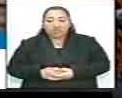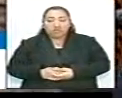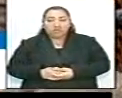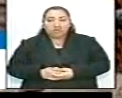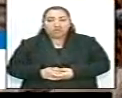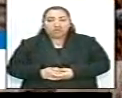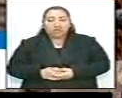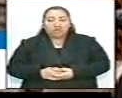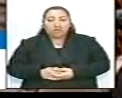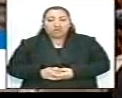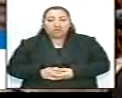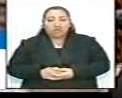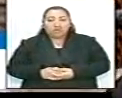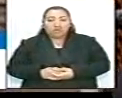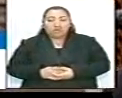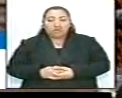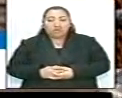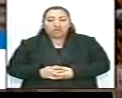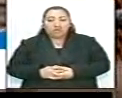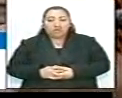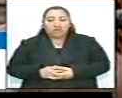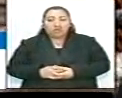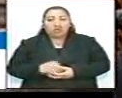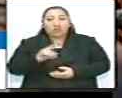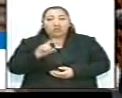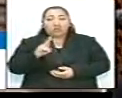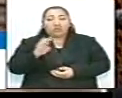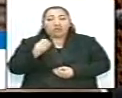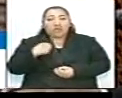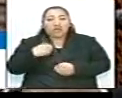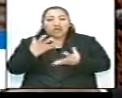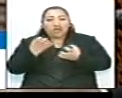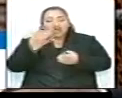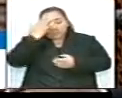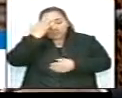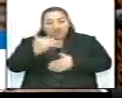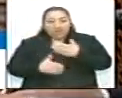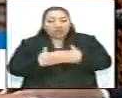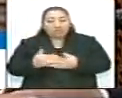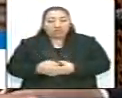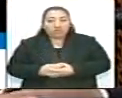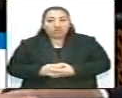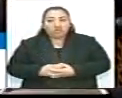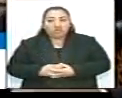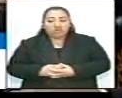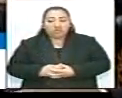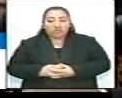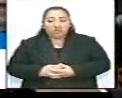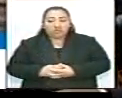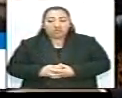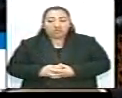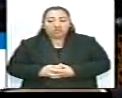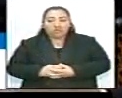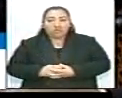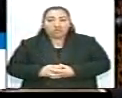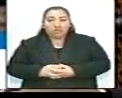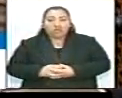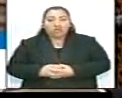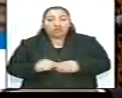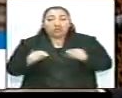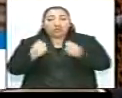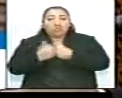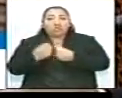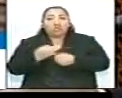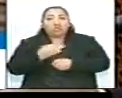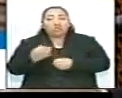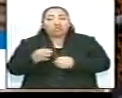urbana y quisiéramos saber el avance en las zonas rurales, el trabajo que están